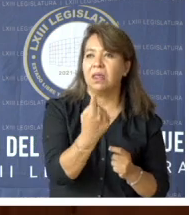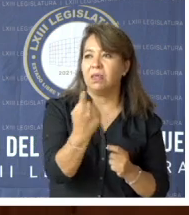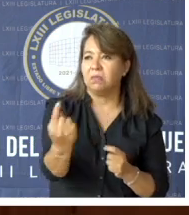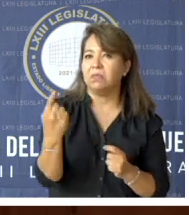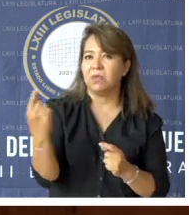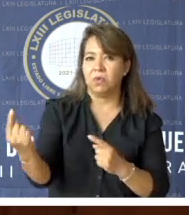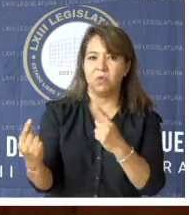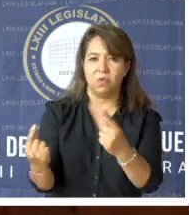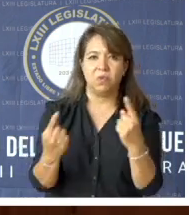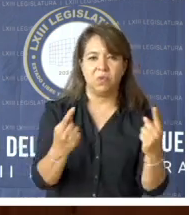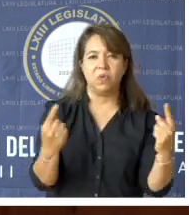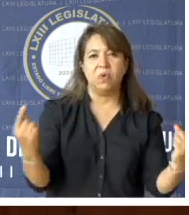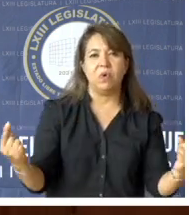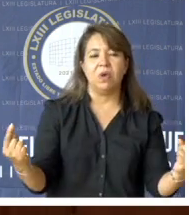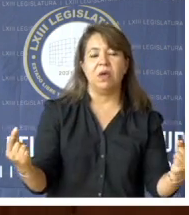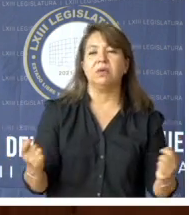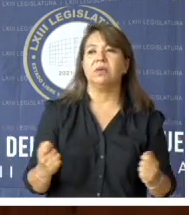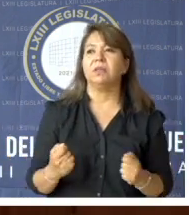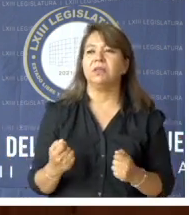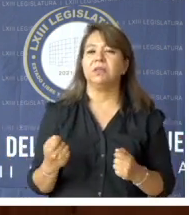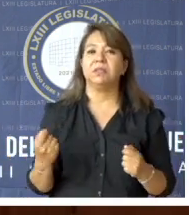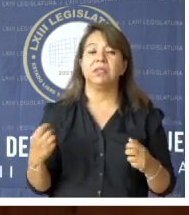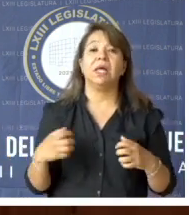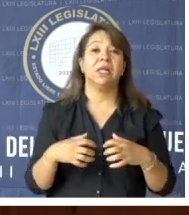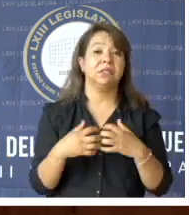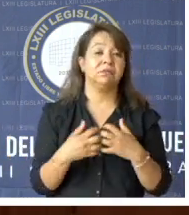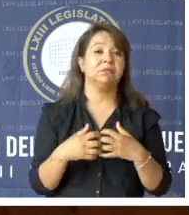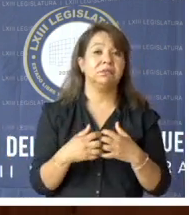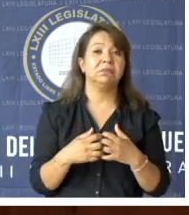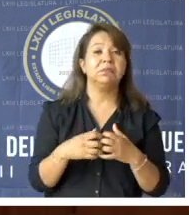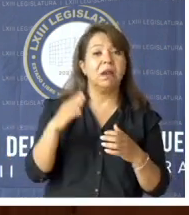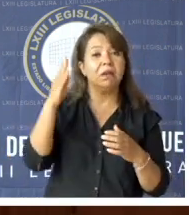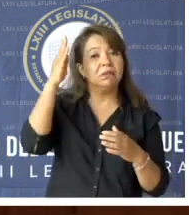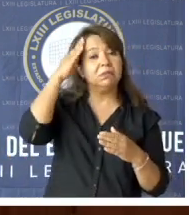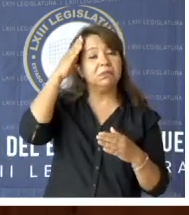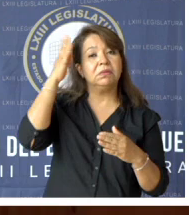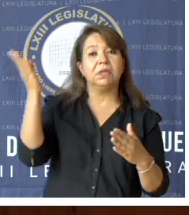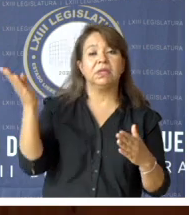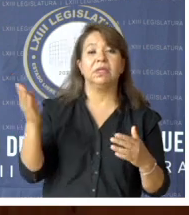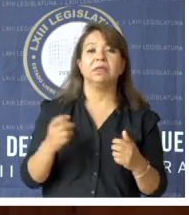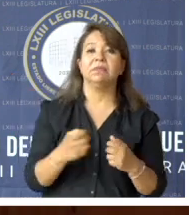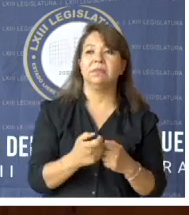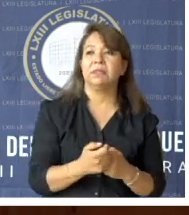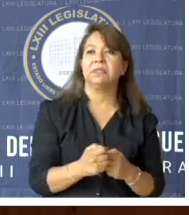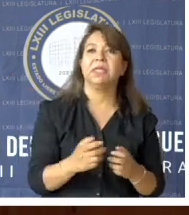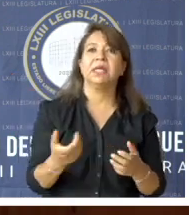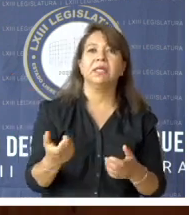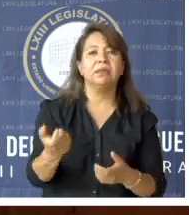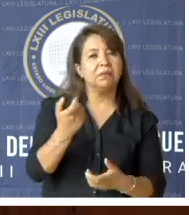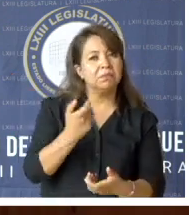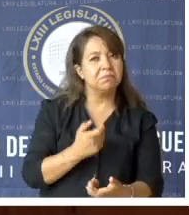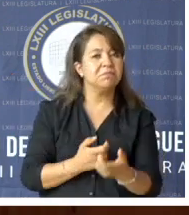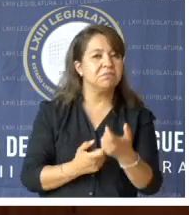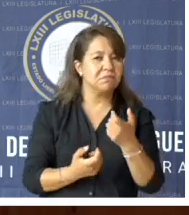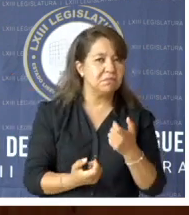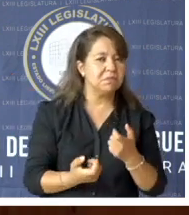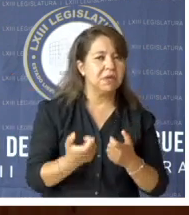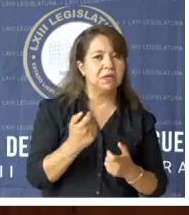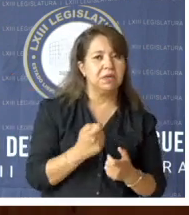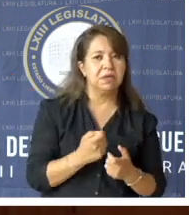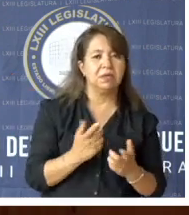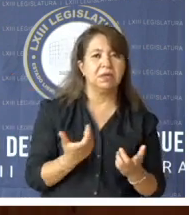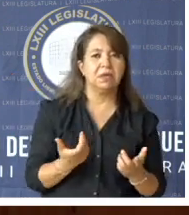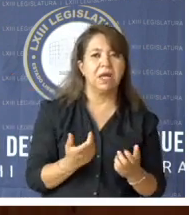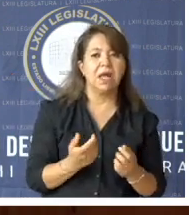utilidades consiste en el pago que los patrones deben de hacer a sus trabajadores de una parte de las ganancias que obtenga en